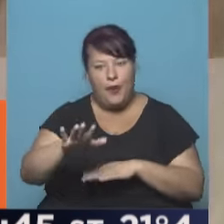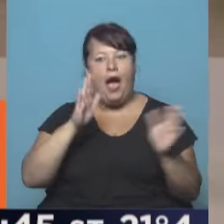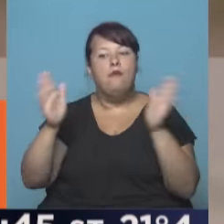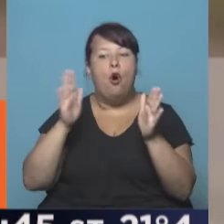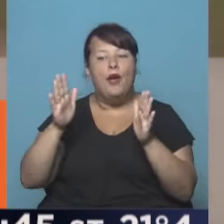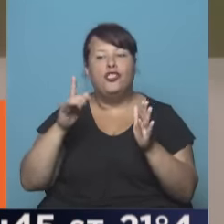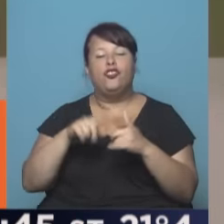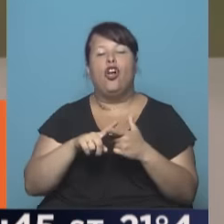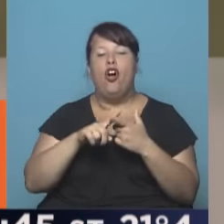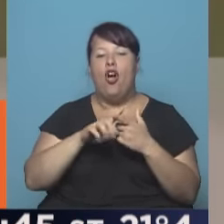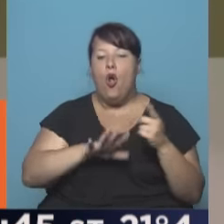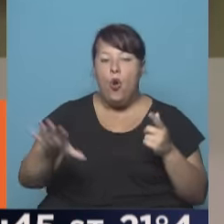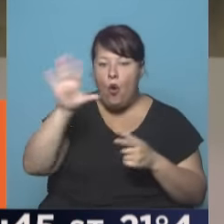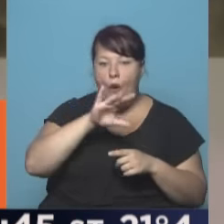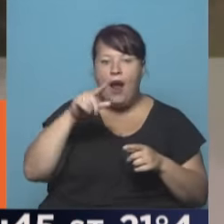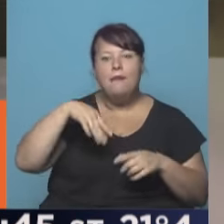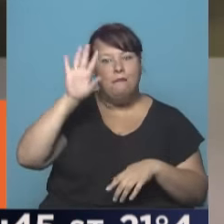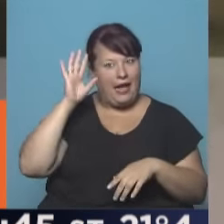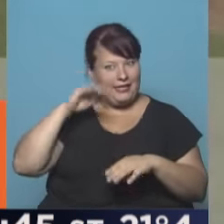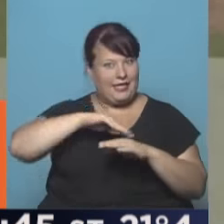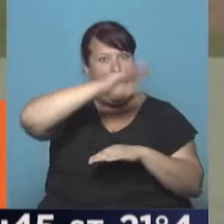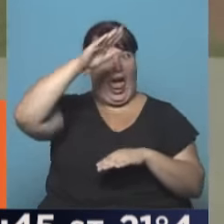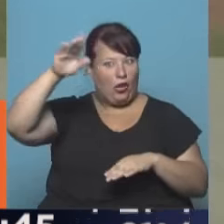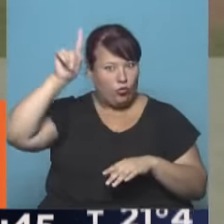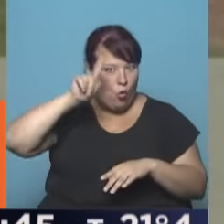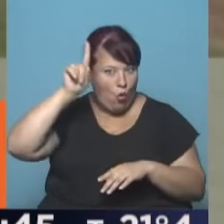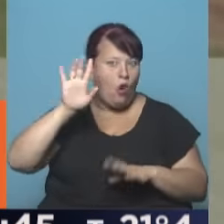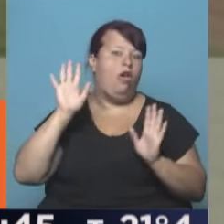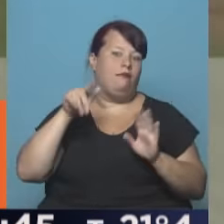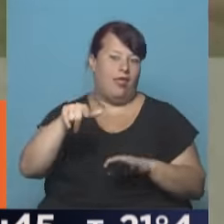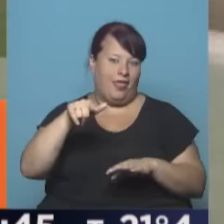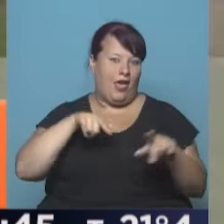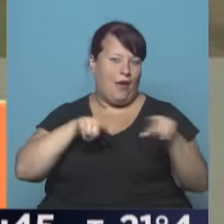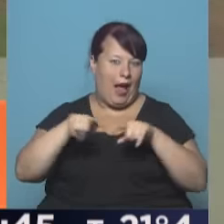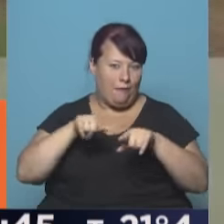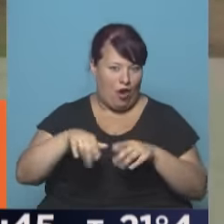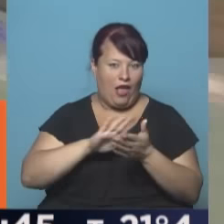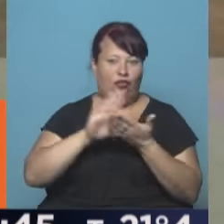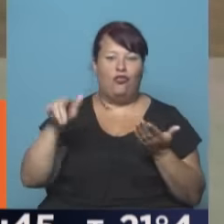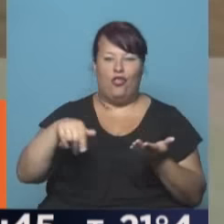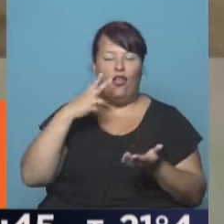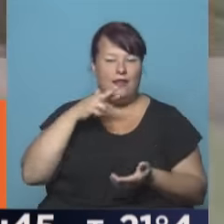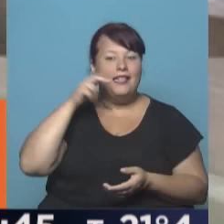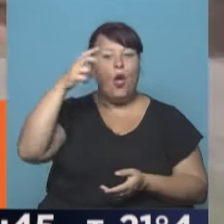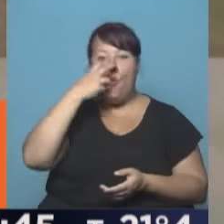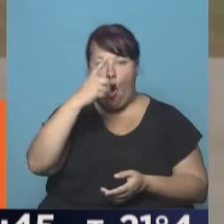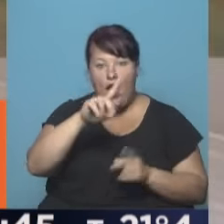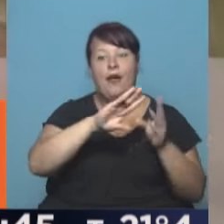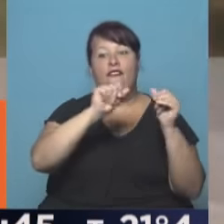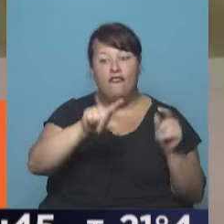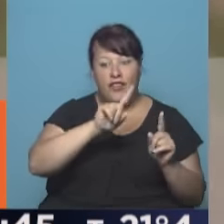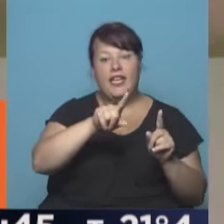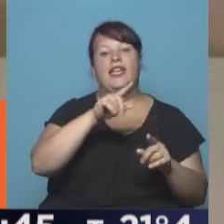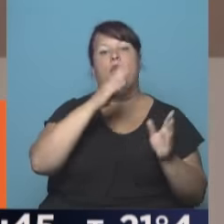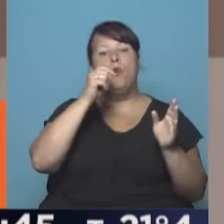etapa en la zona y en los puntos más altos, sin lugar a dudas, que va a tener esta nueva edición ya en Bolivia, para luego pasar